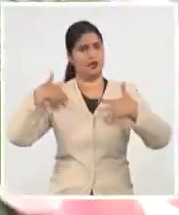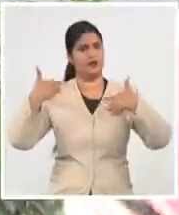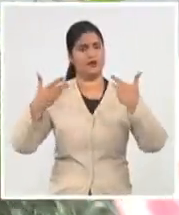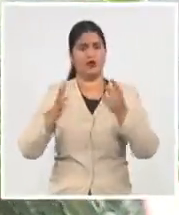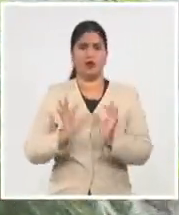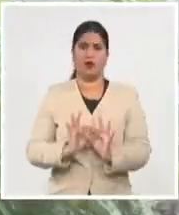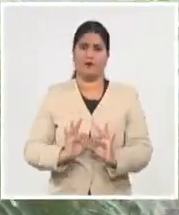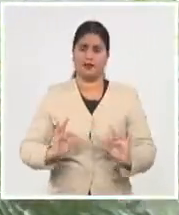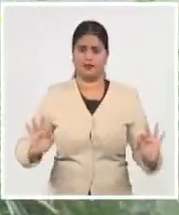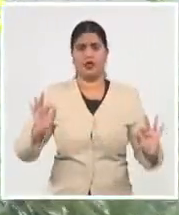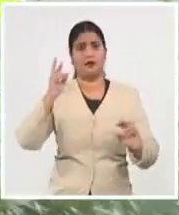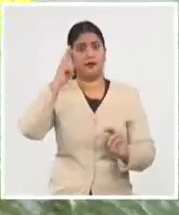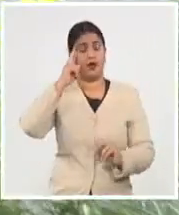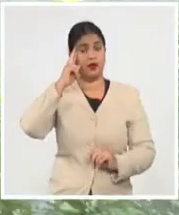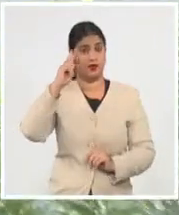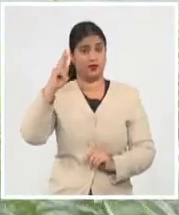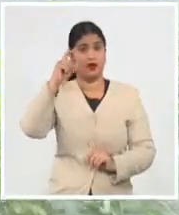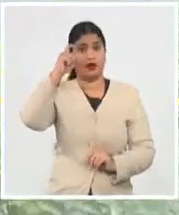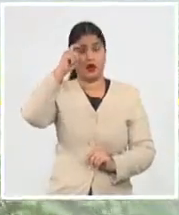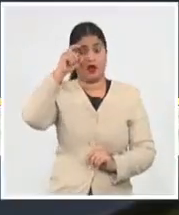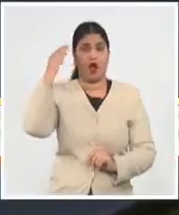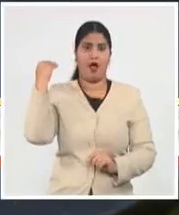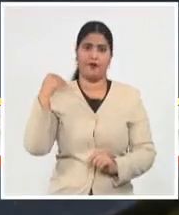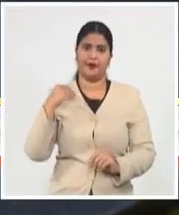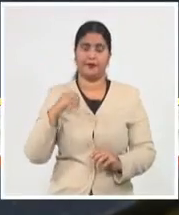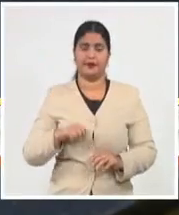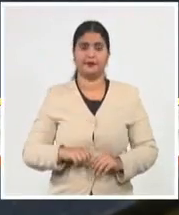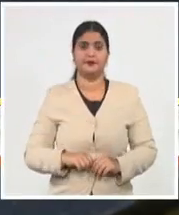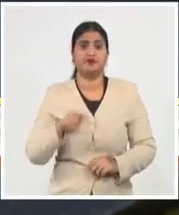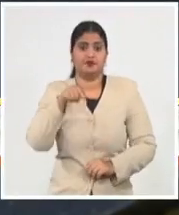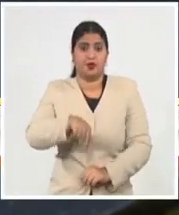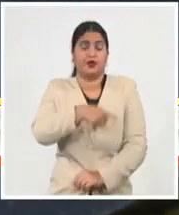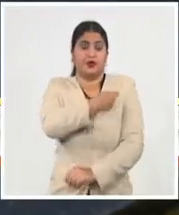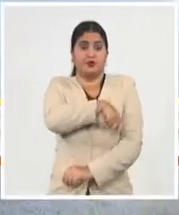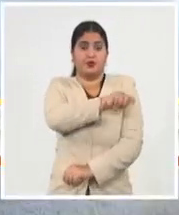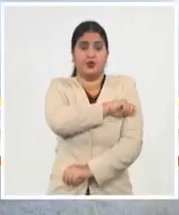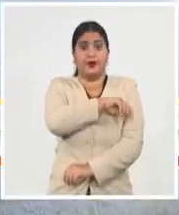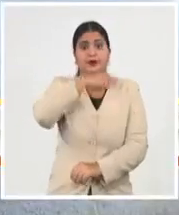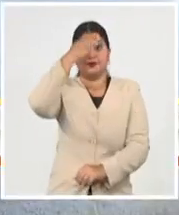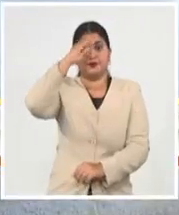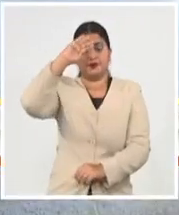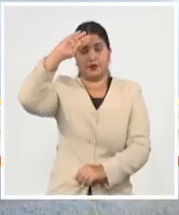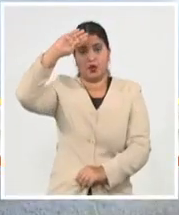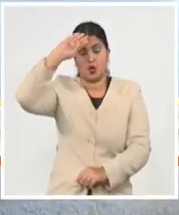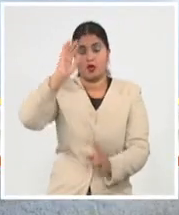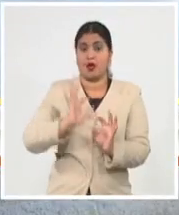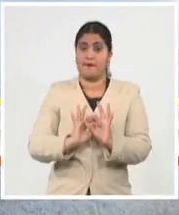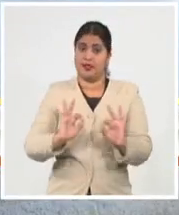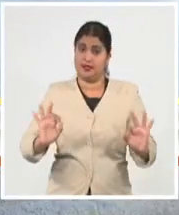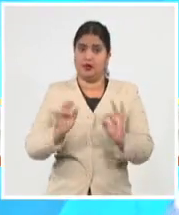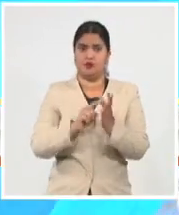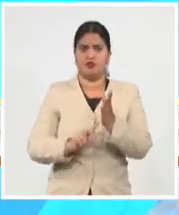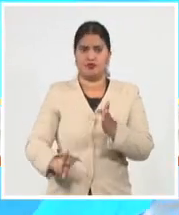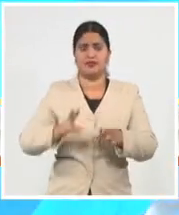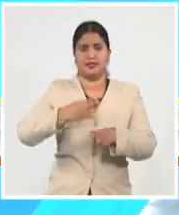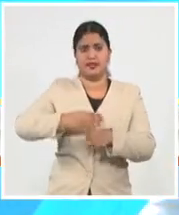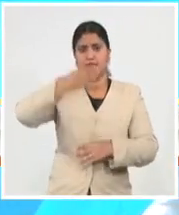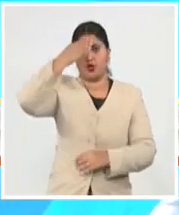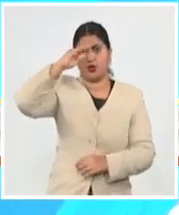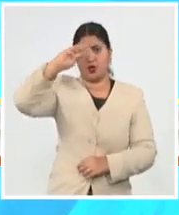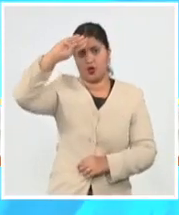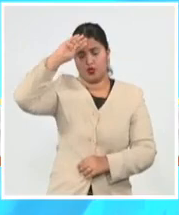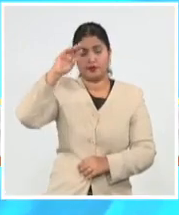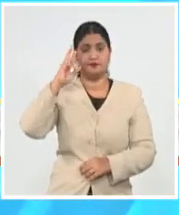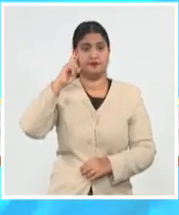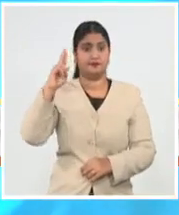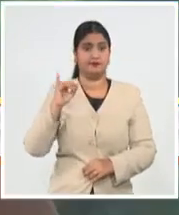La virtud detrás de su nombre la convirtió en paradigma sempiterno de las mujeres cubanas, al conmemorarse 61 años de la organización que